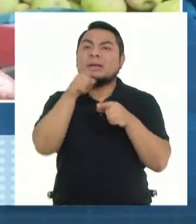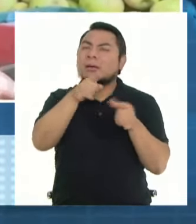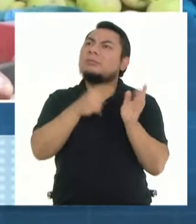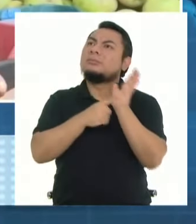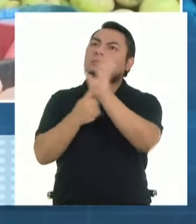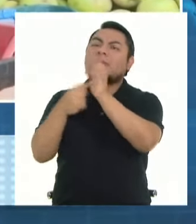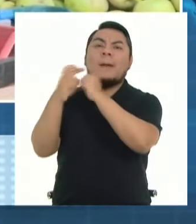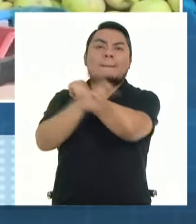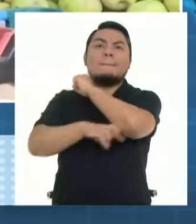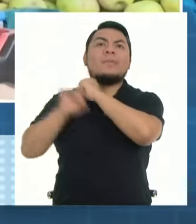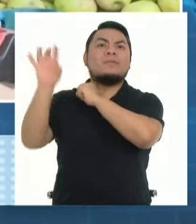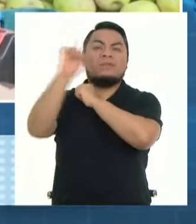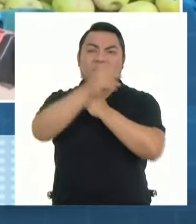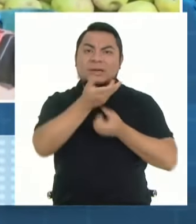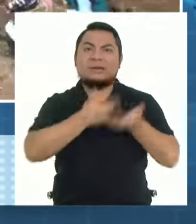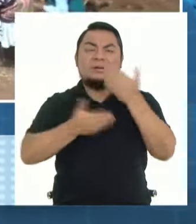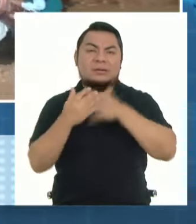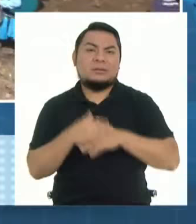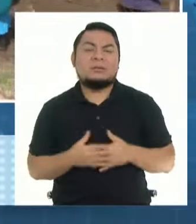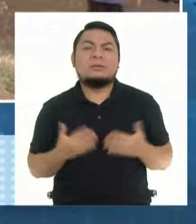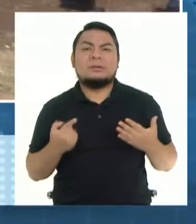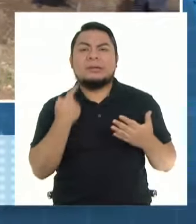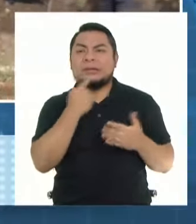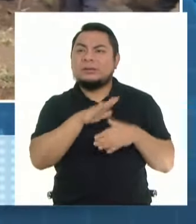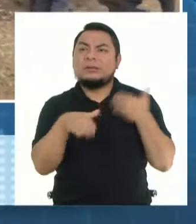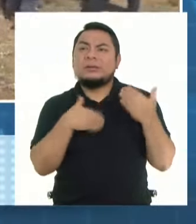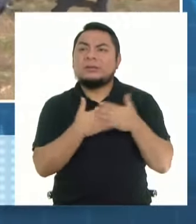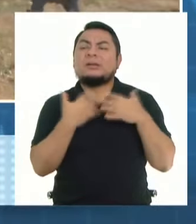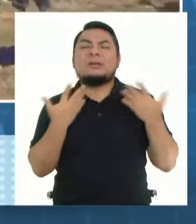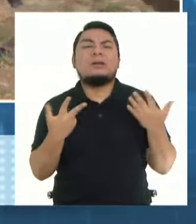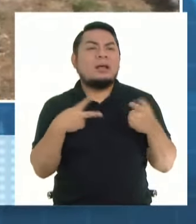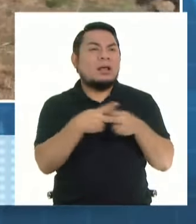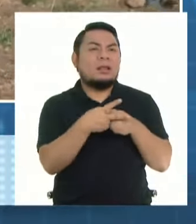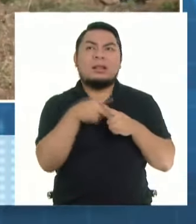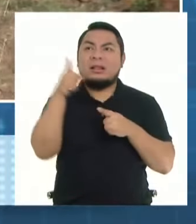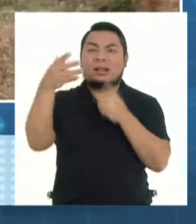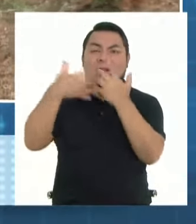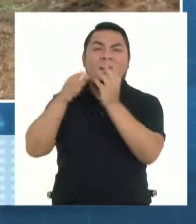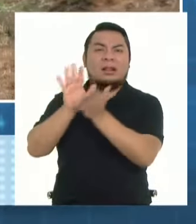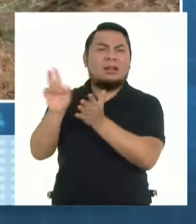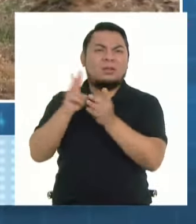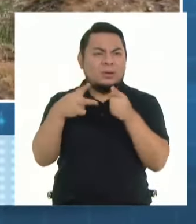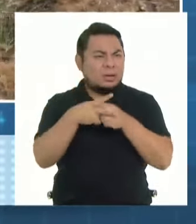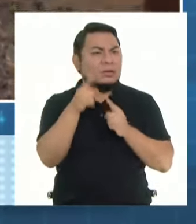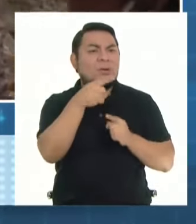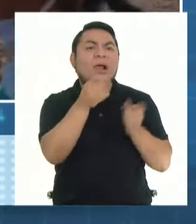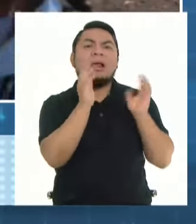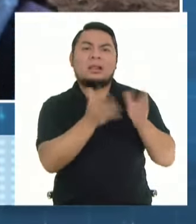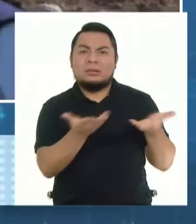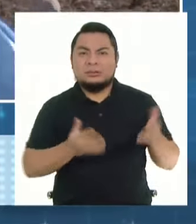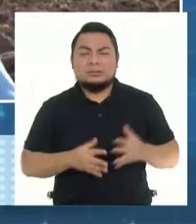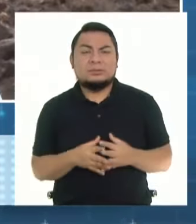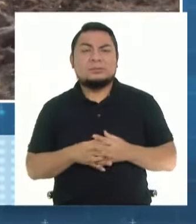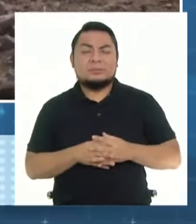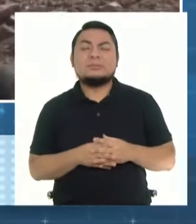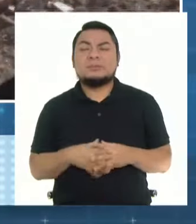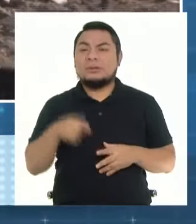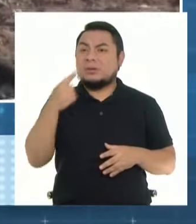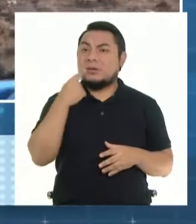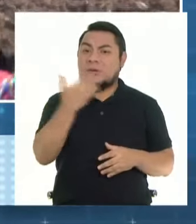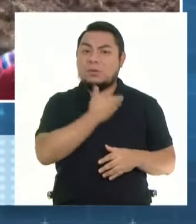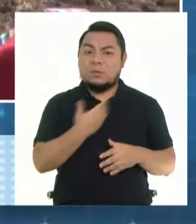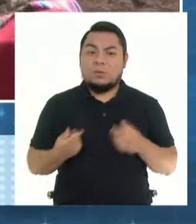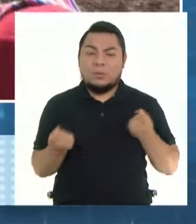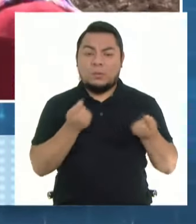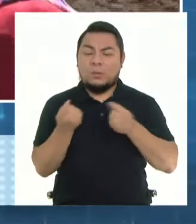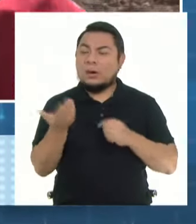afirmar también aquí que no se va a encarecer en absolutamente nada ninguno de nuestros productos. Así es. Usted ha dicho que ningún gobierno ha hecho nada